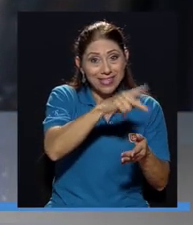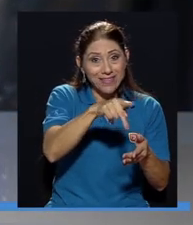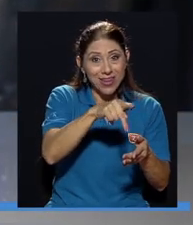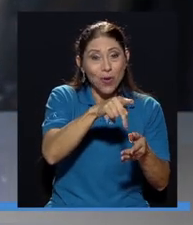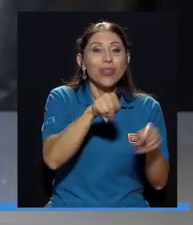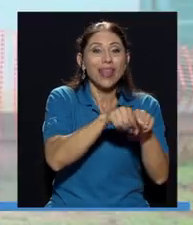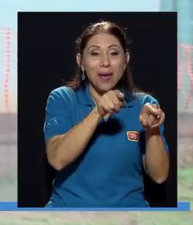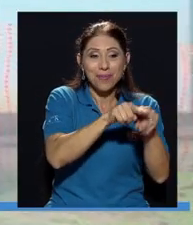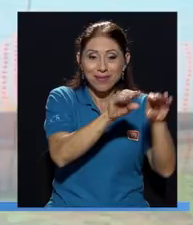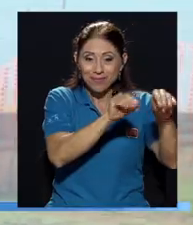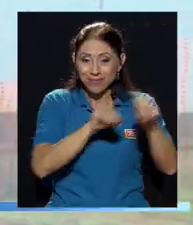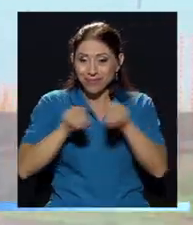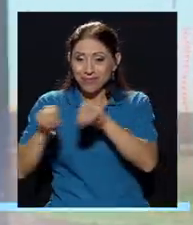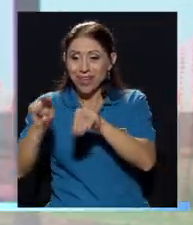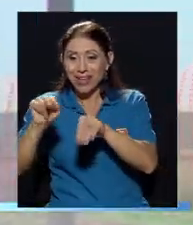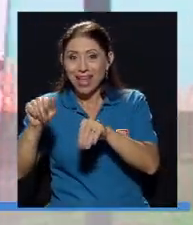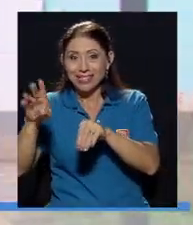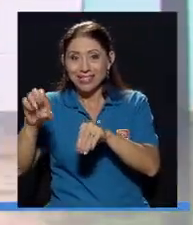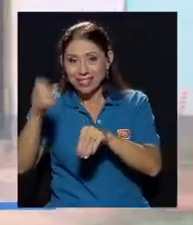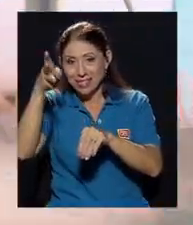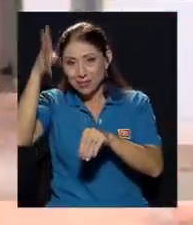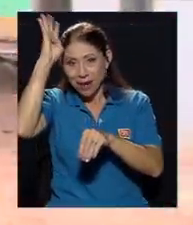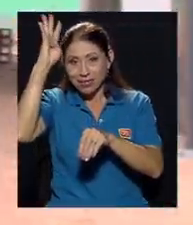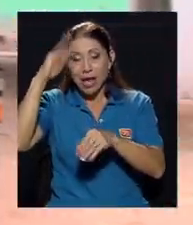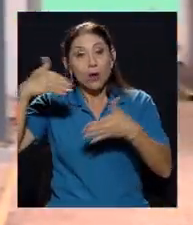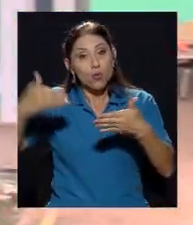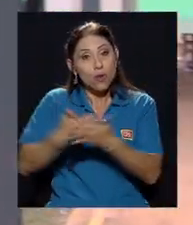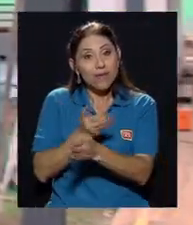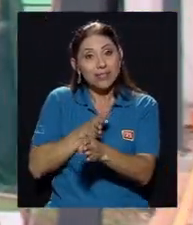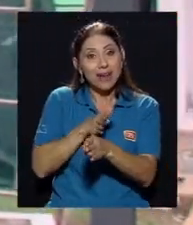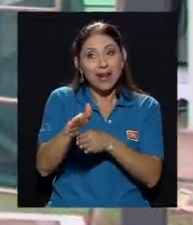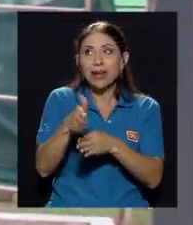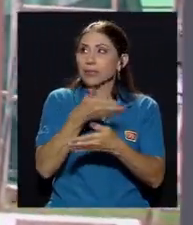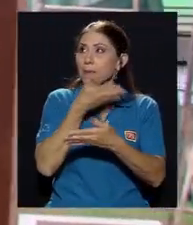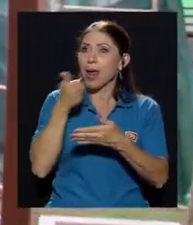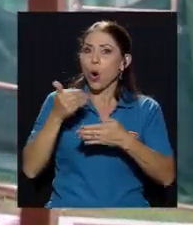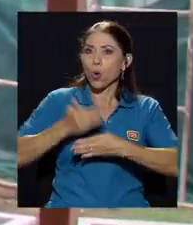Esparza. Ofrecer nuevas carreras y mejorar la infraestructura son parte de